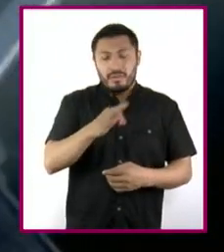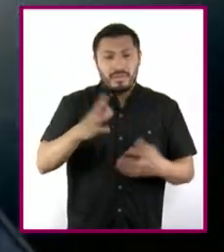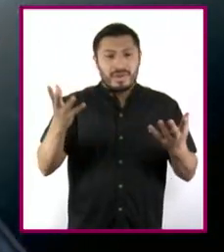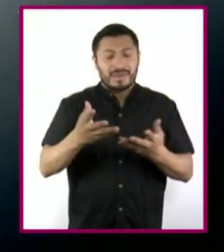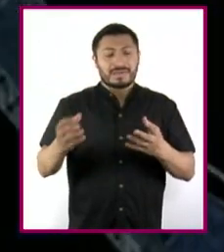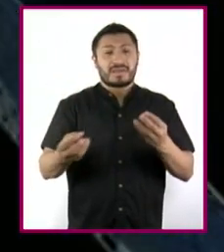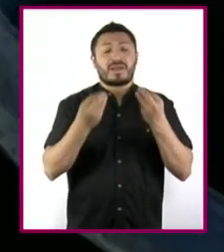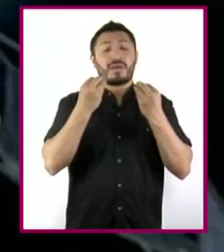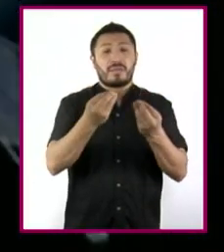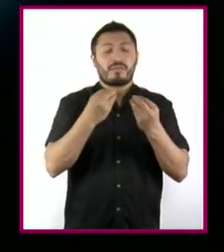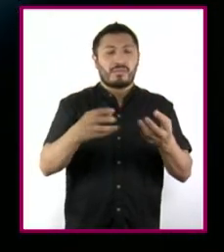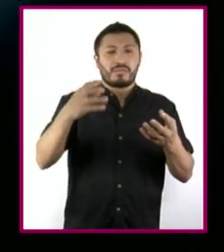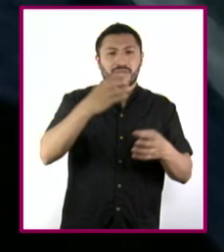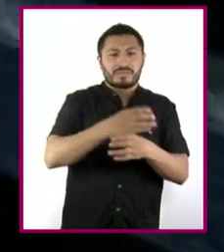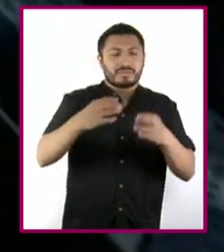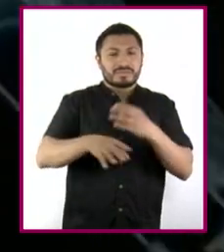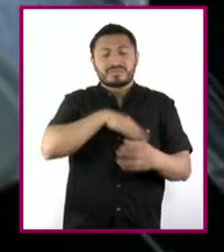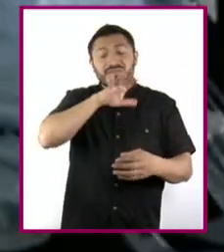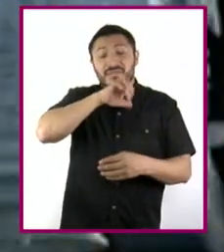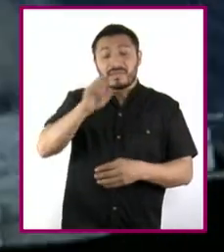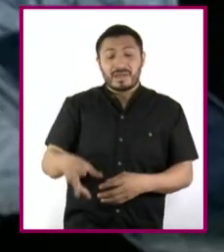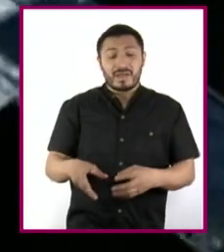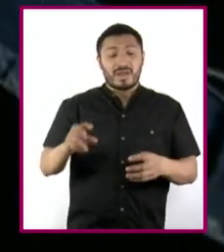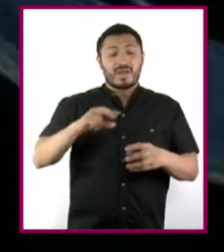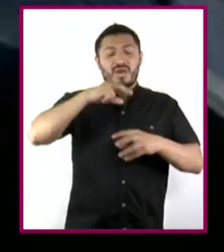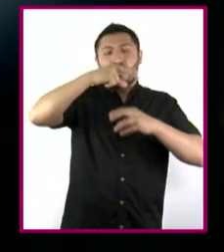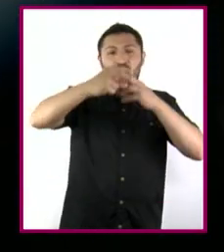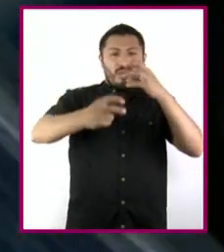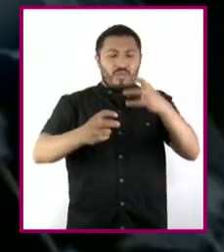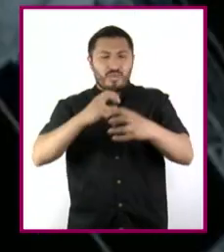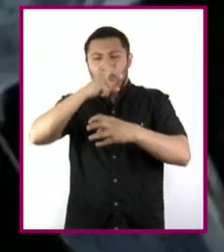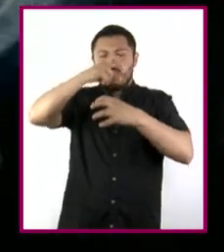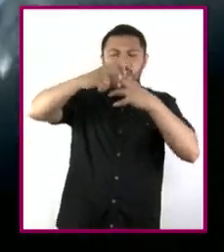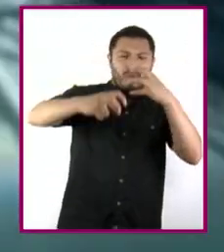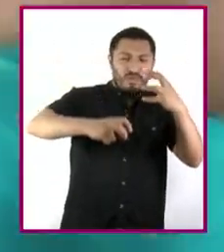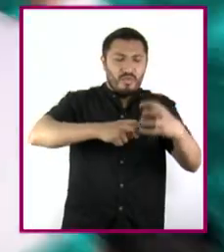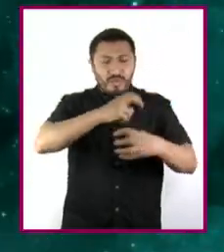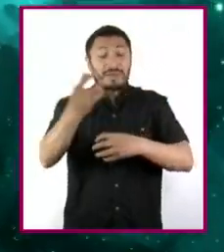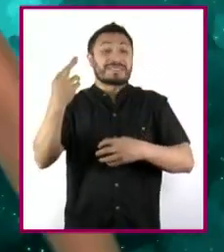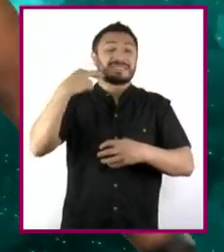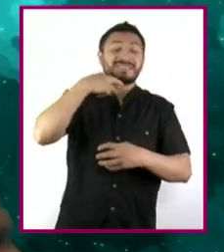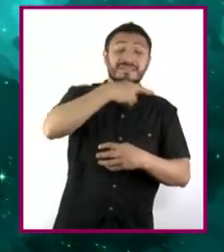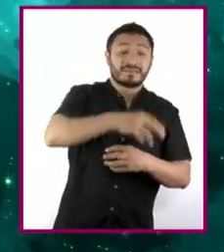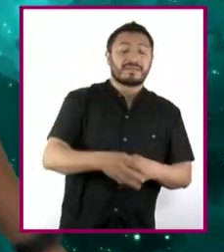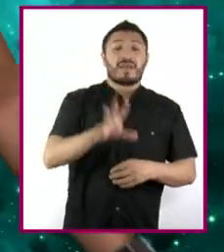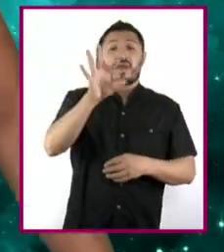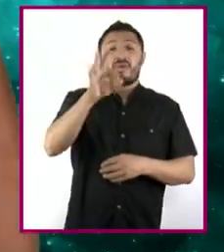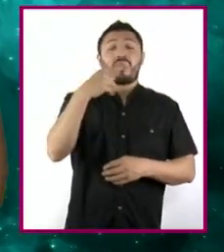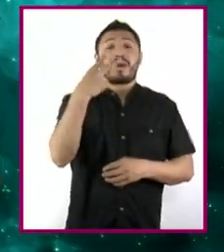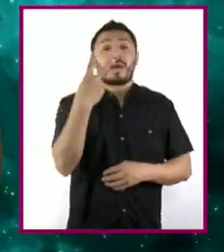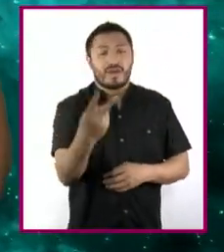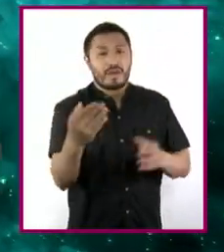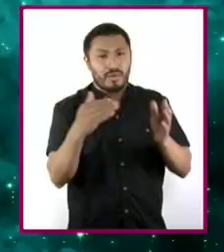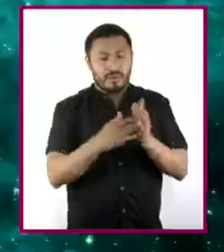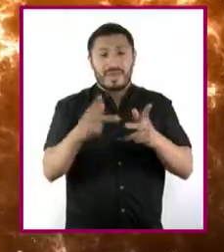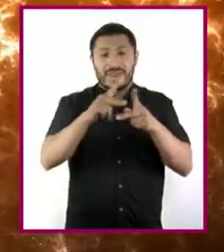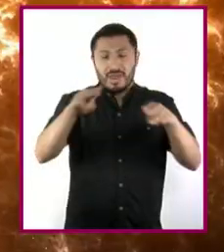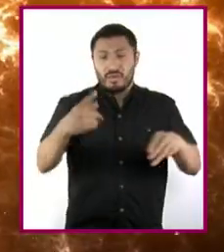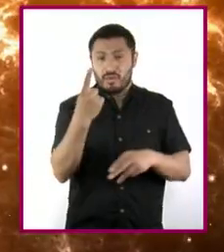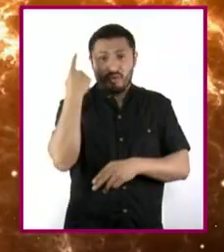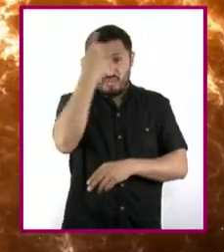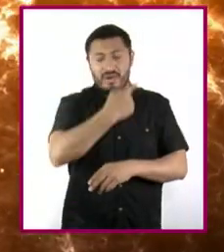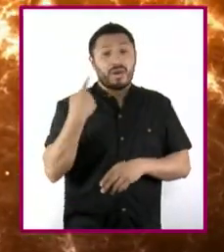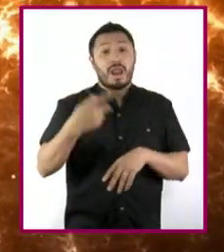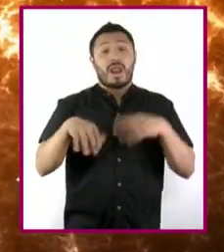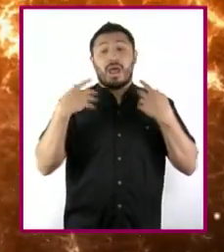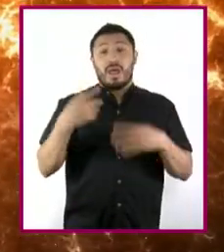que se generen muchísimos fragmentos de todos tamaños orbitando a velocidades inimaginables. 42.000 kilómetros por hora.